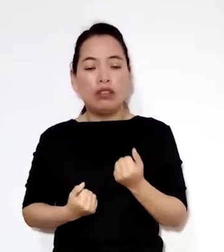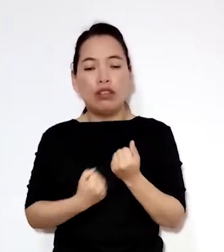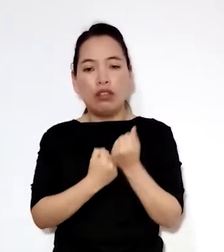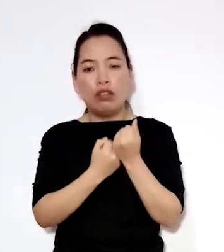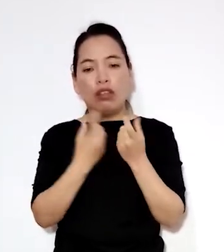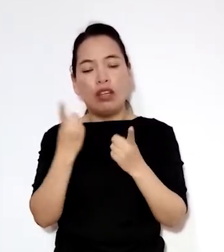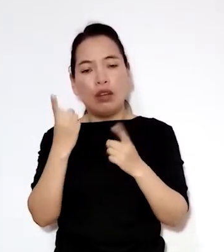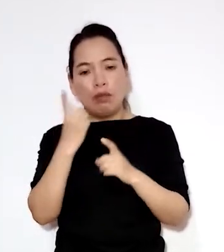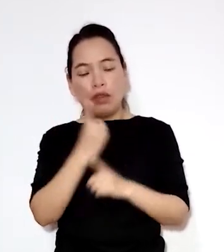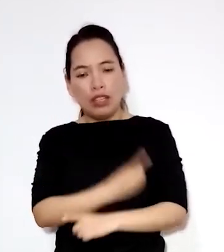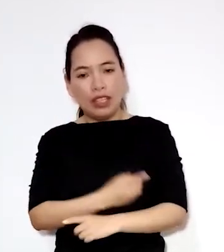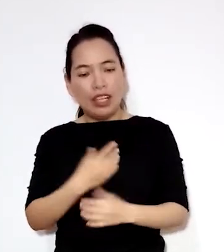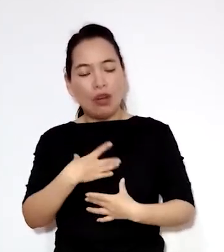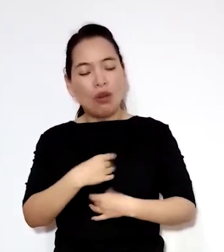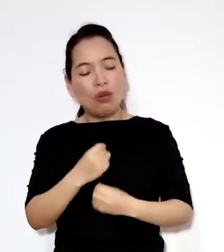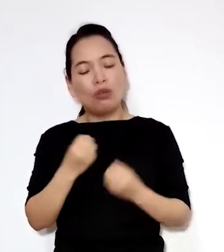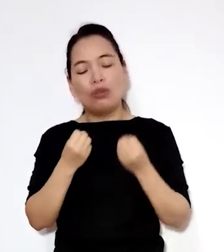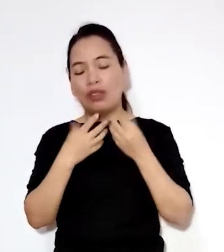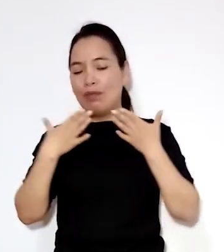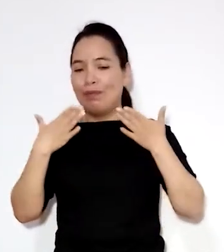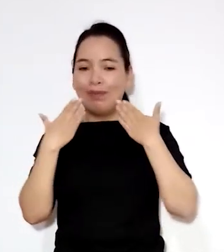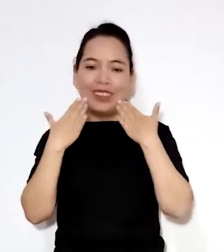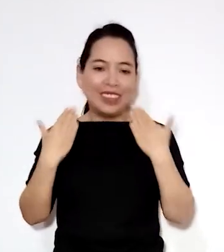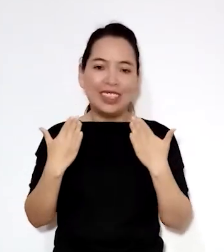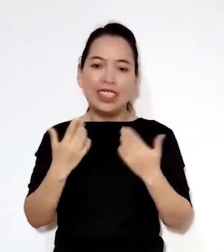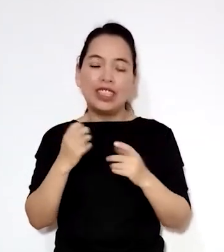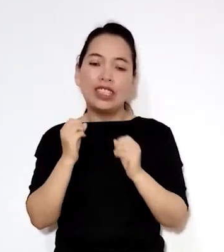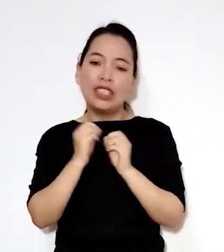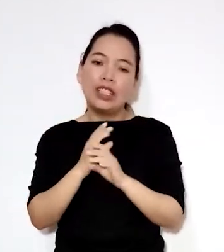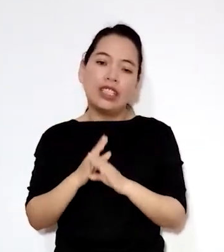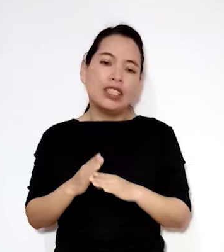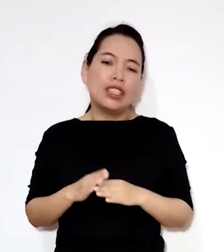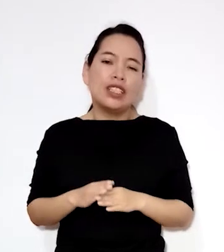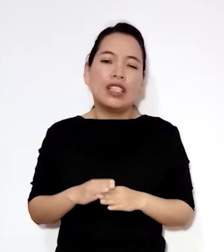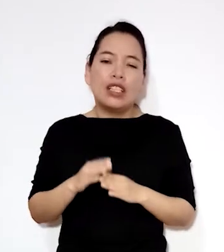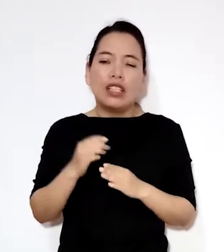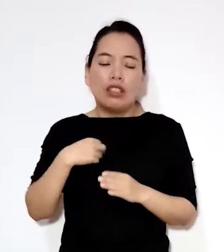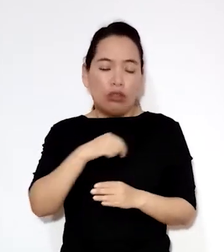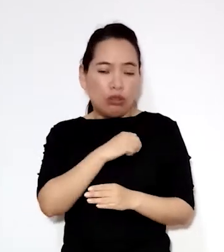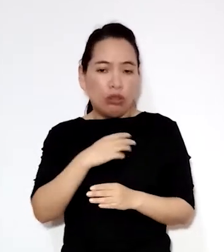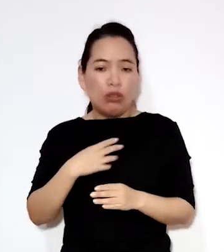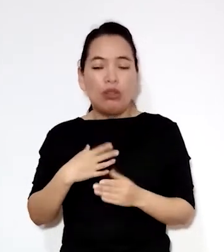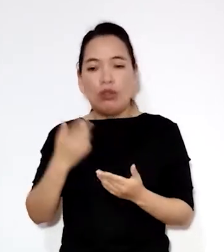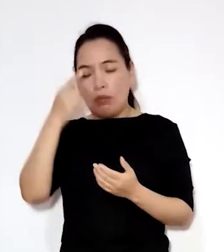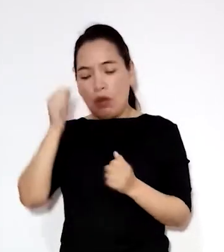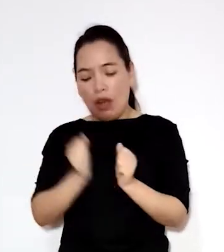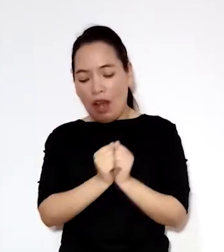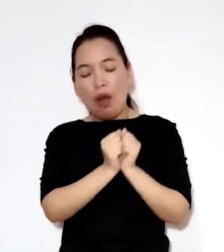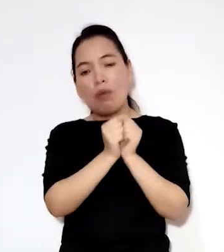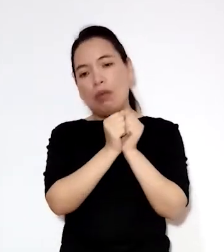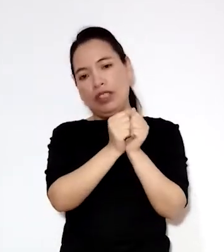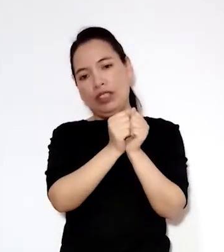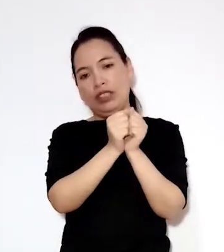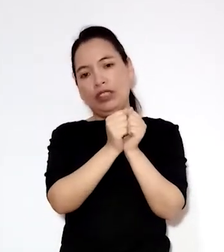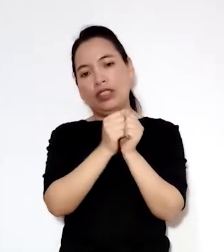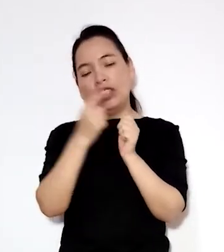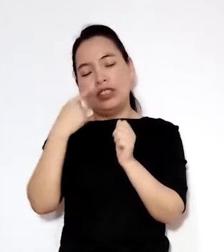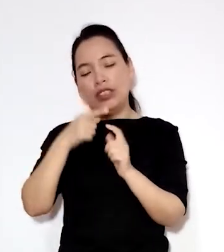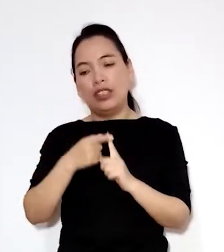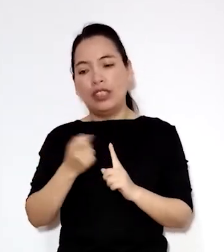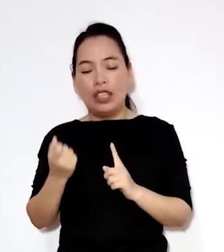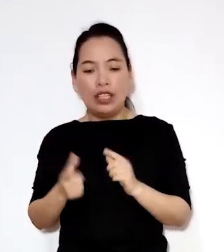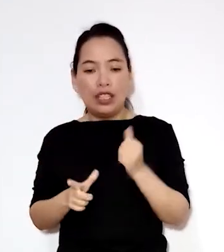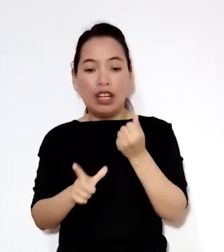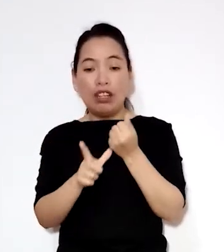el día de hoy. Por eso también un gusto tan grande y un agradecimiento muy especial por el acompañamiento de